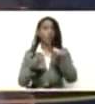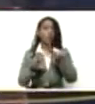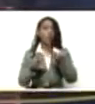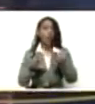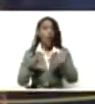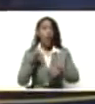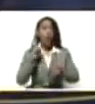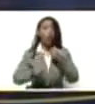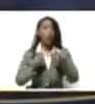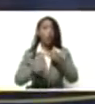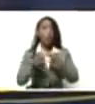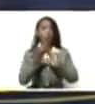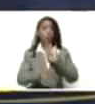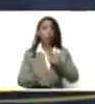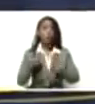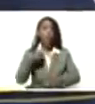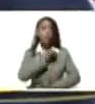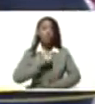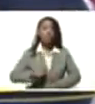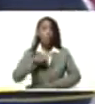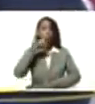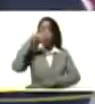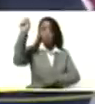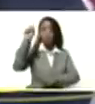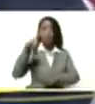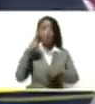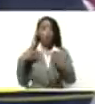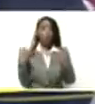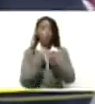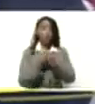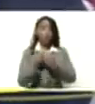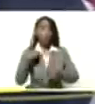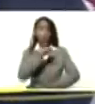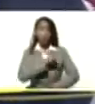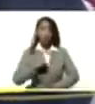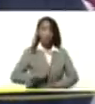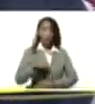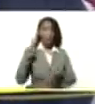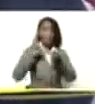bigote que sale a su lado su perfil y está